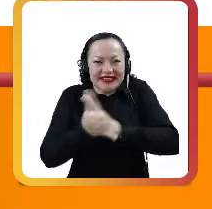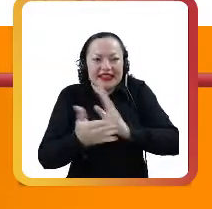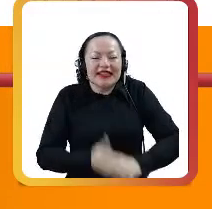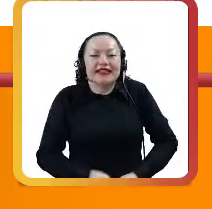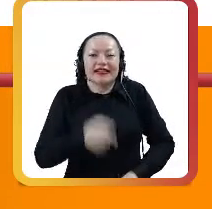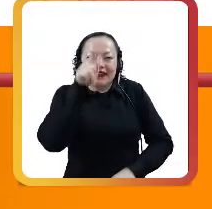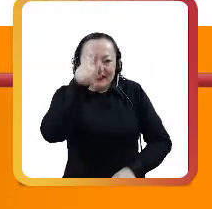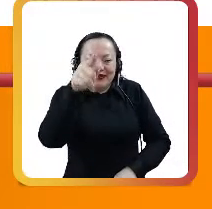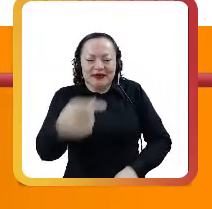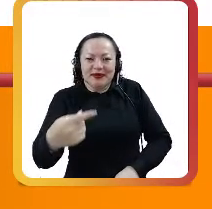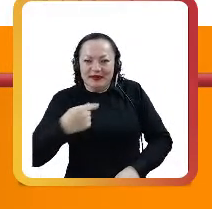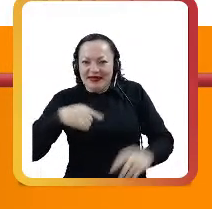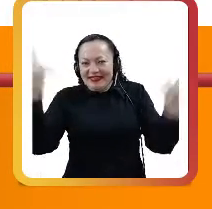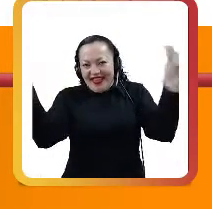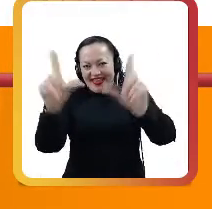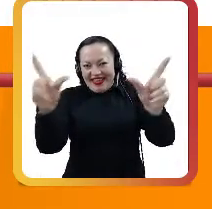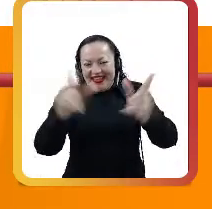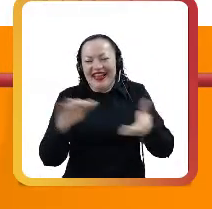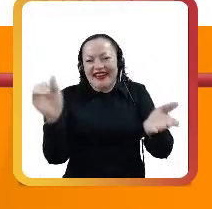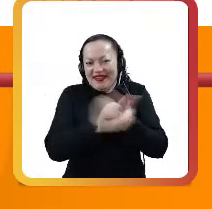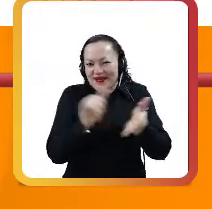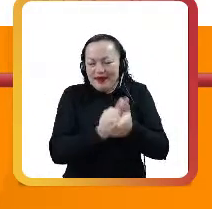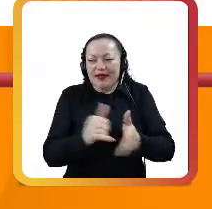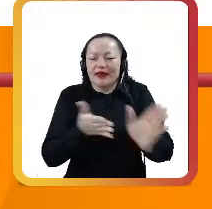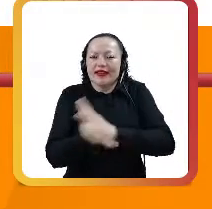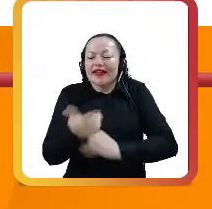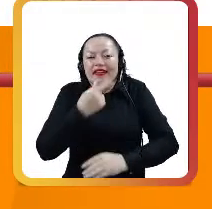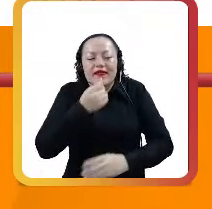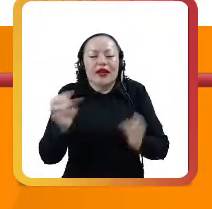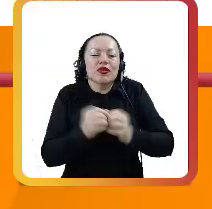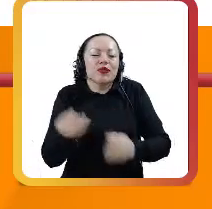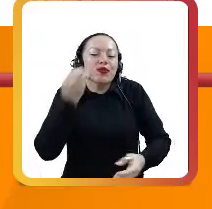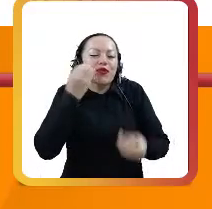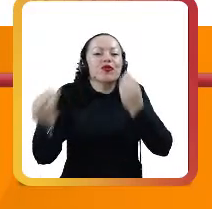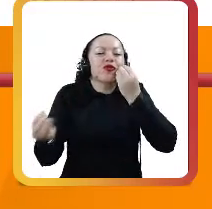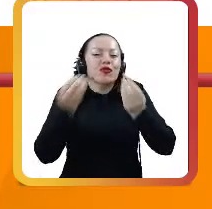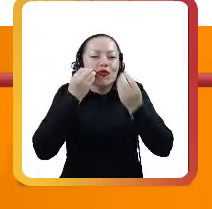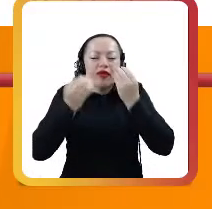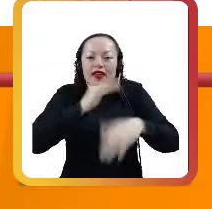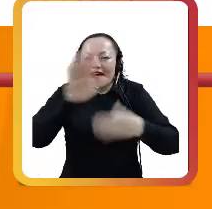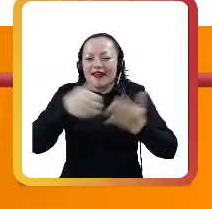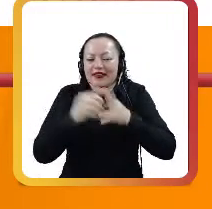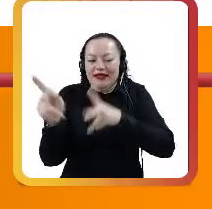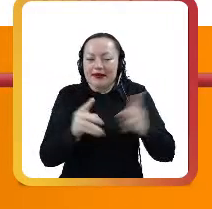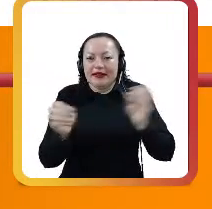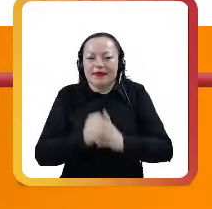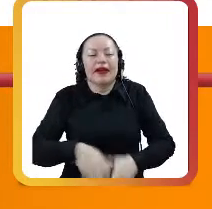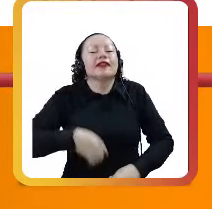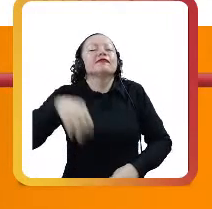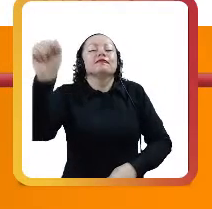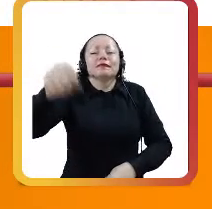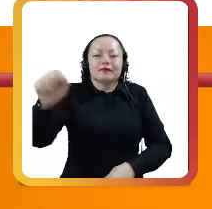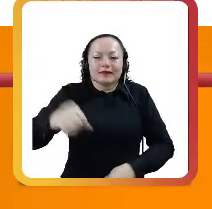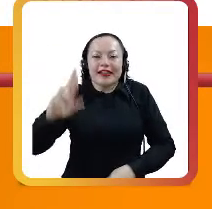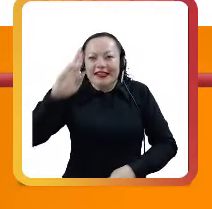canal, tu canal. Así de fácil es, muy bien. Un besito para nuestro canal, sí señora. Pues bueno, saludos también para todas